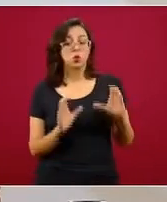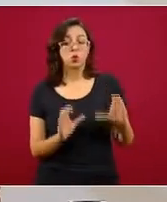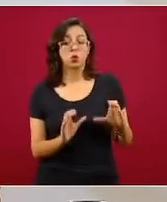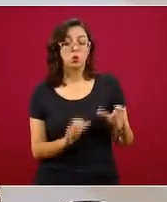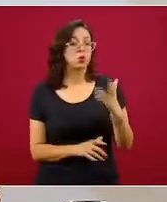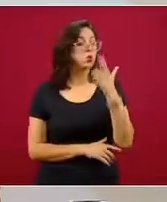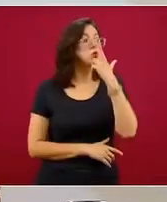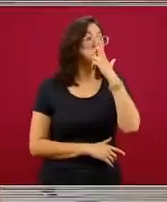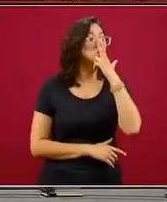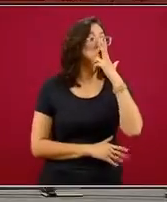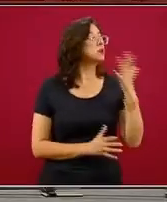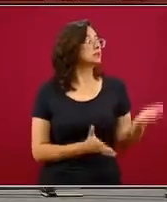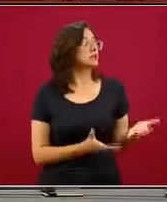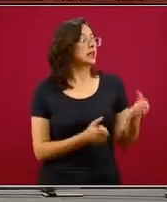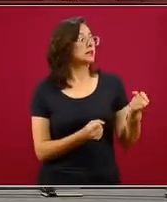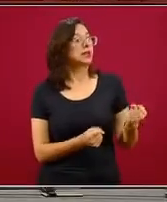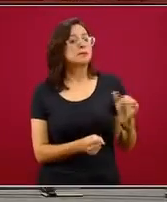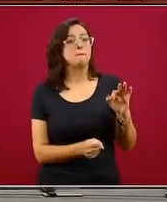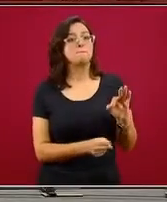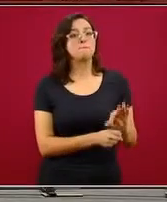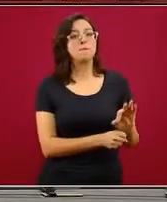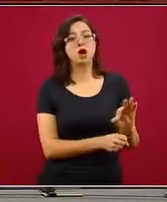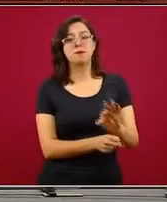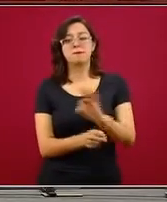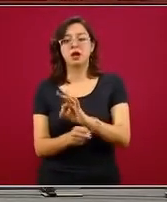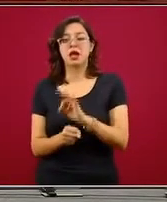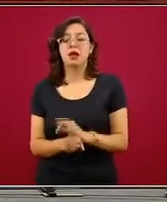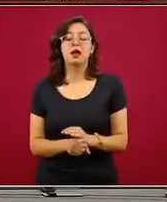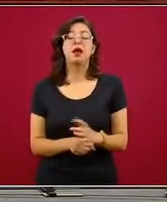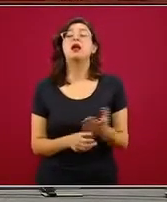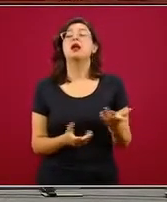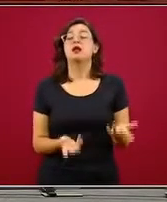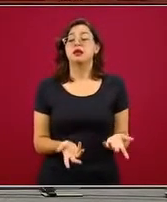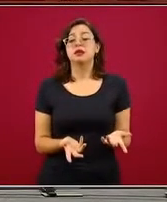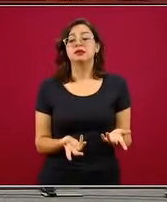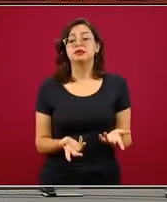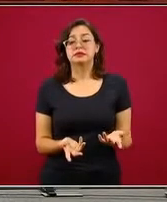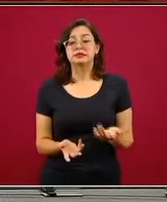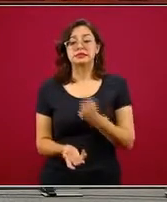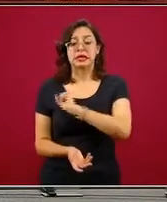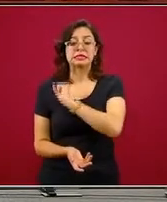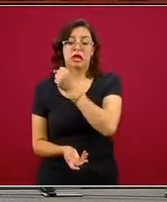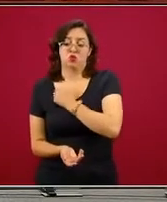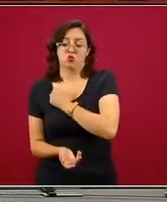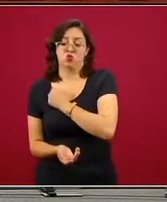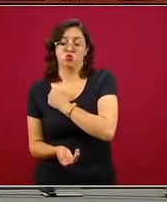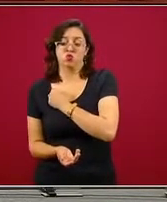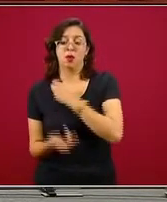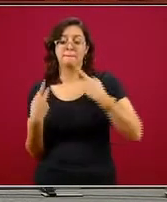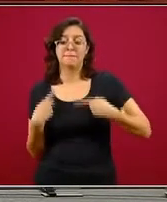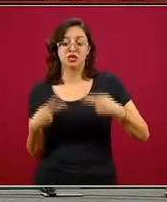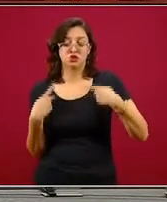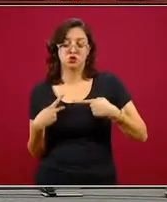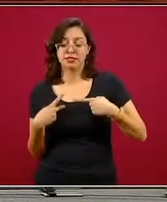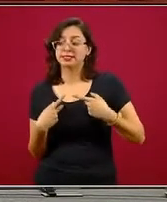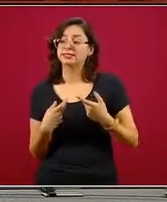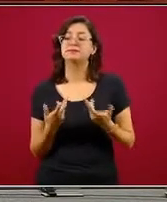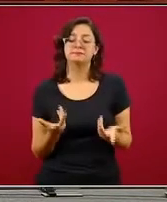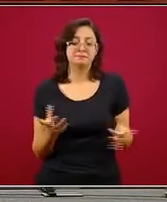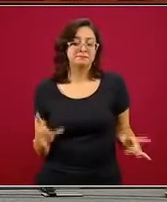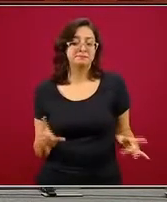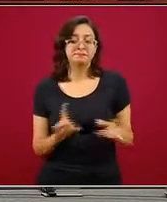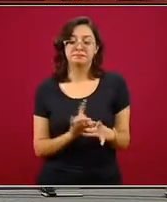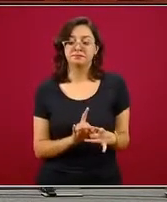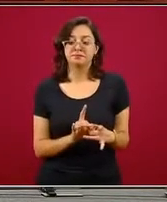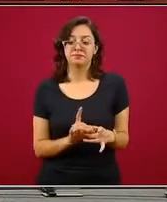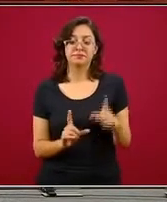y recuperación de la calidad del ambiente y la salud. Hay varios focos. Uno está en